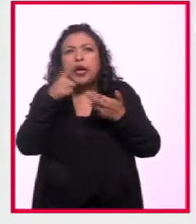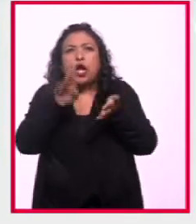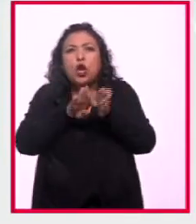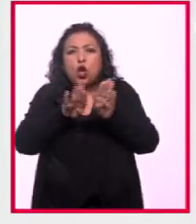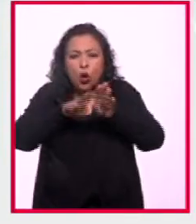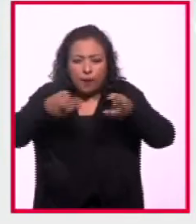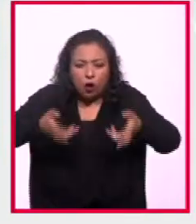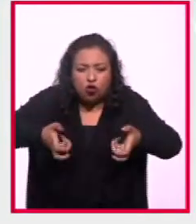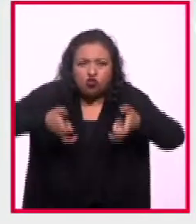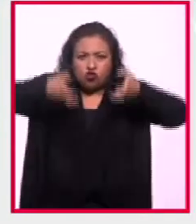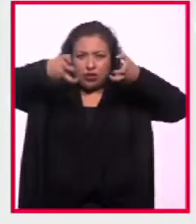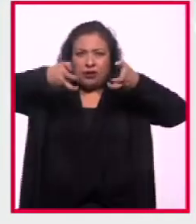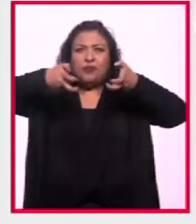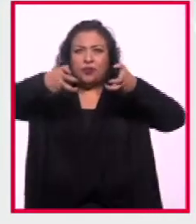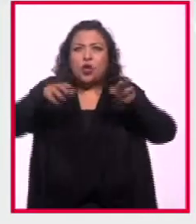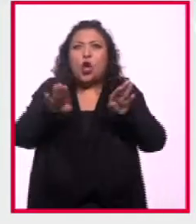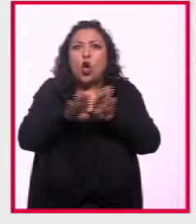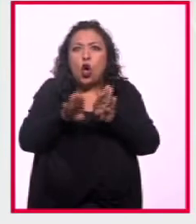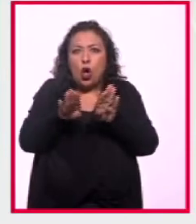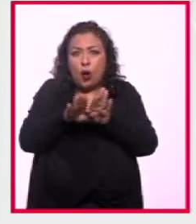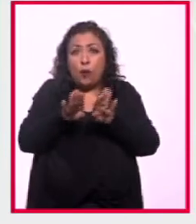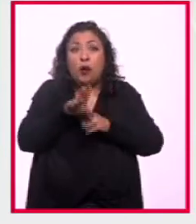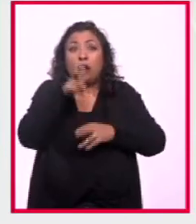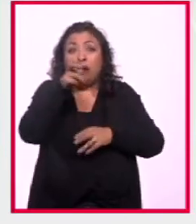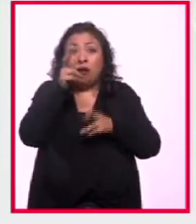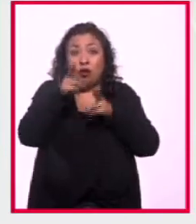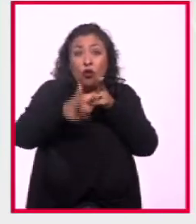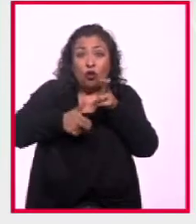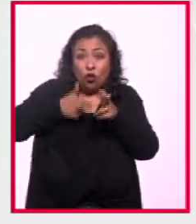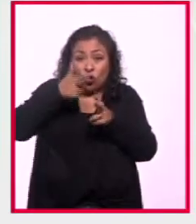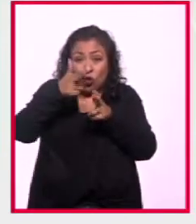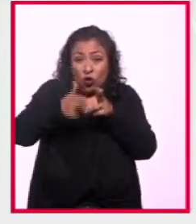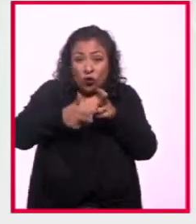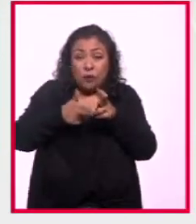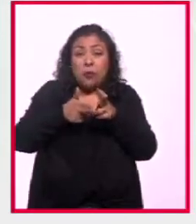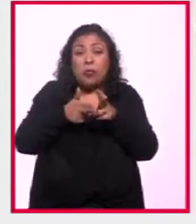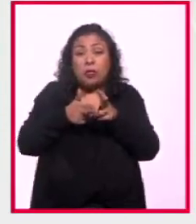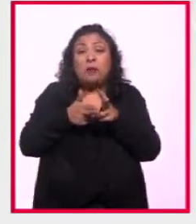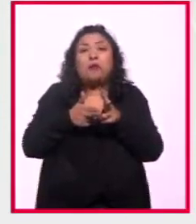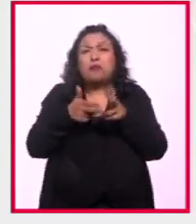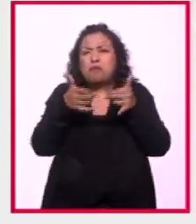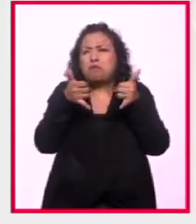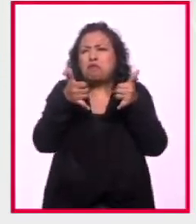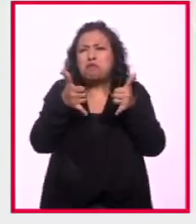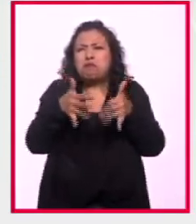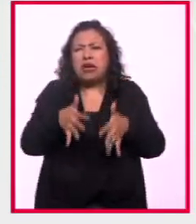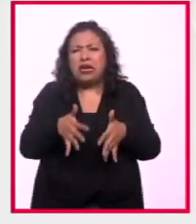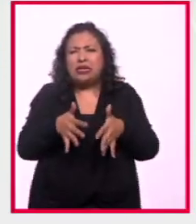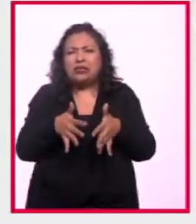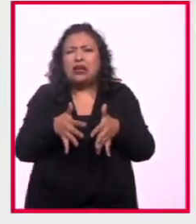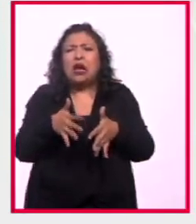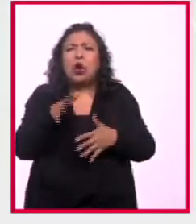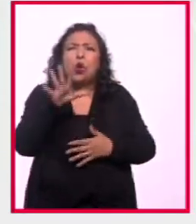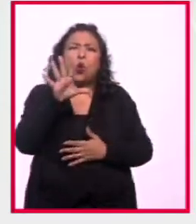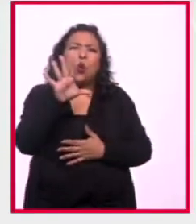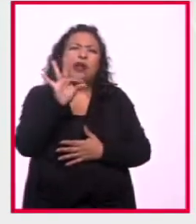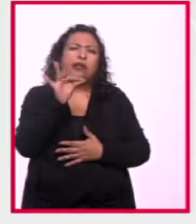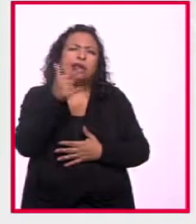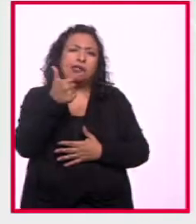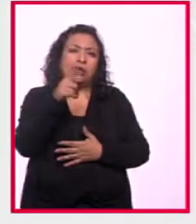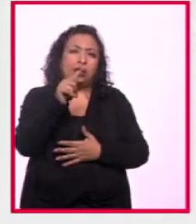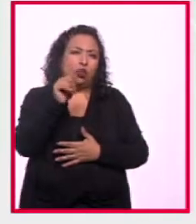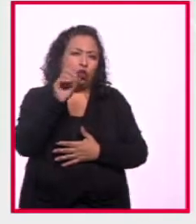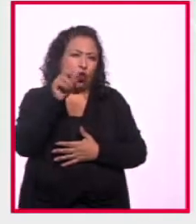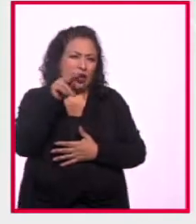va a sujetar es una locomotora que pesa 47